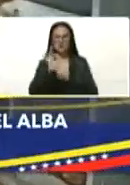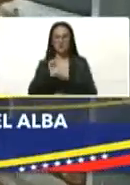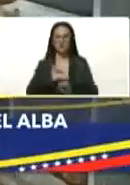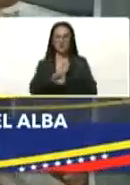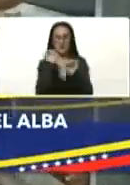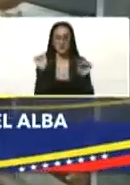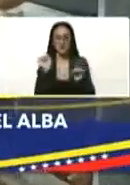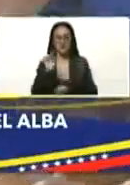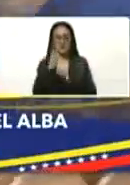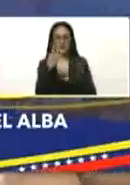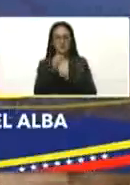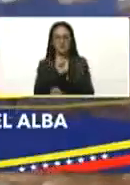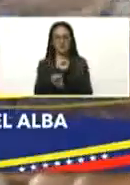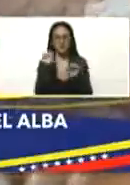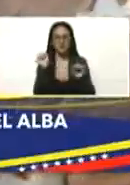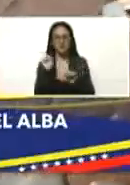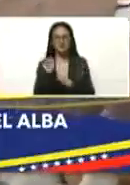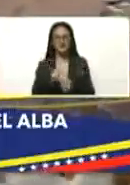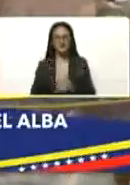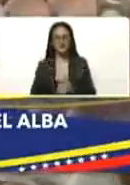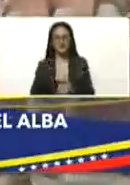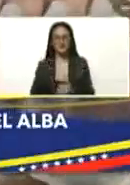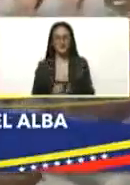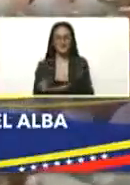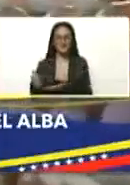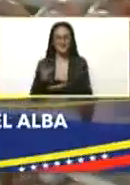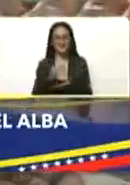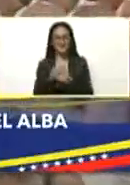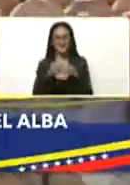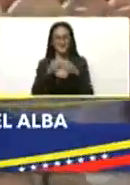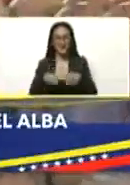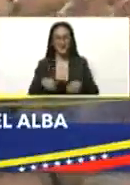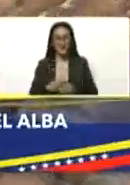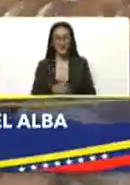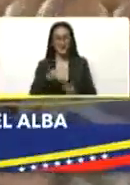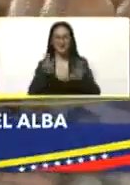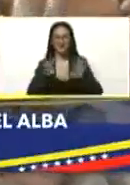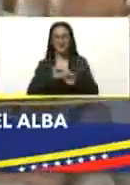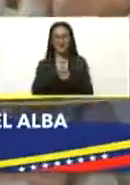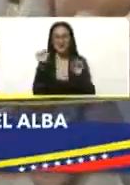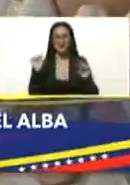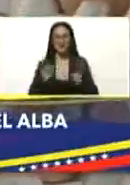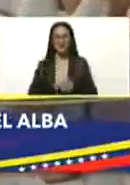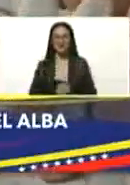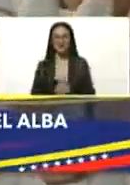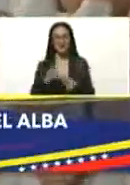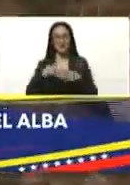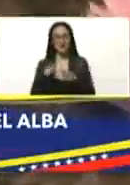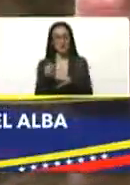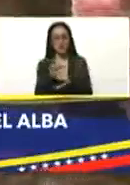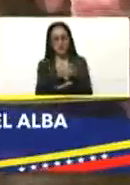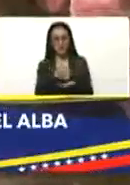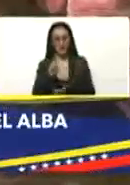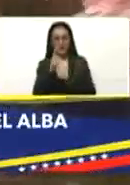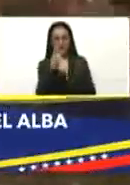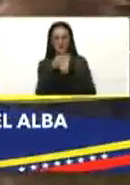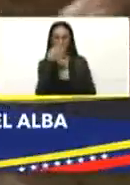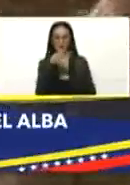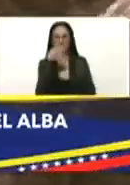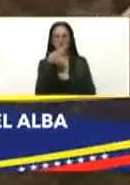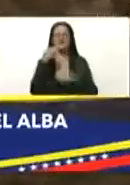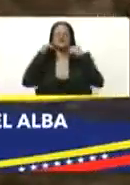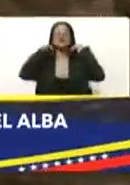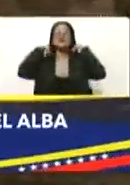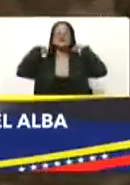mañana, a las 4 de la mañana se comienza la recolecta de los huevos, a las 9 de la mañana otra recolecta a la 1 de la tarde